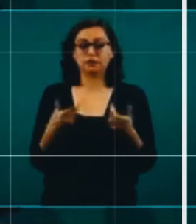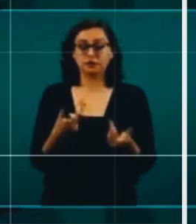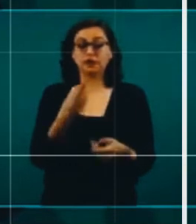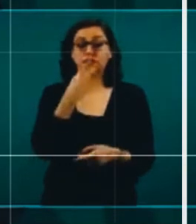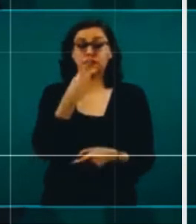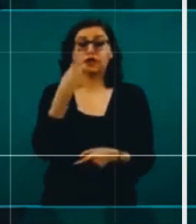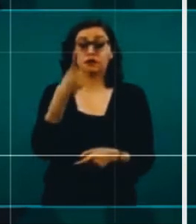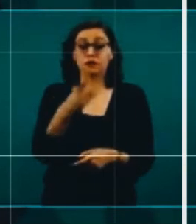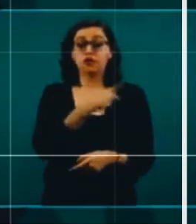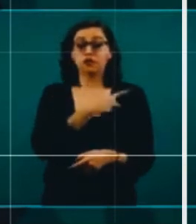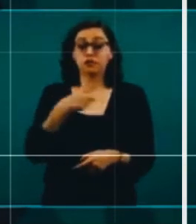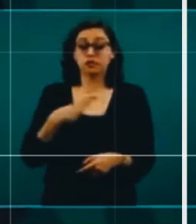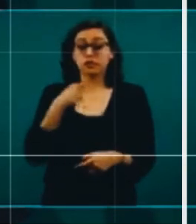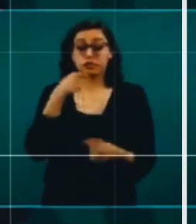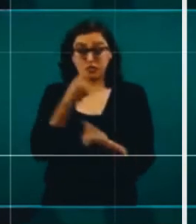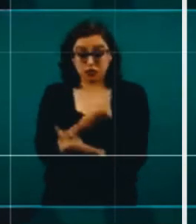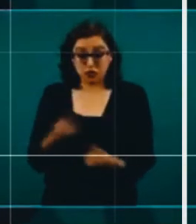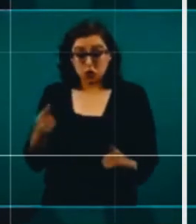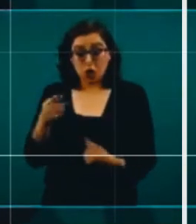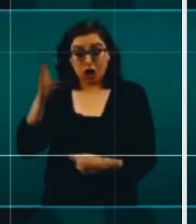justicia por propia mano,